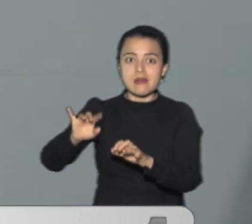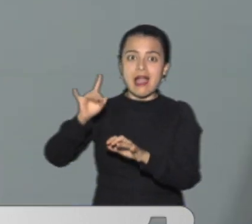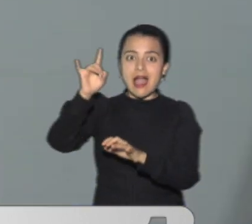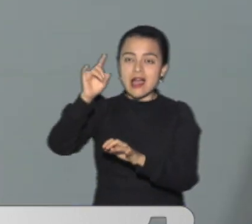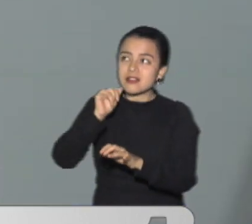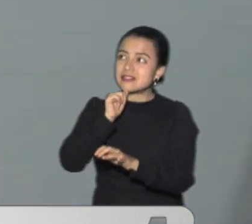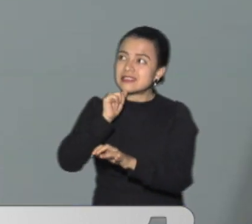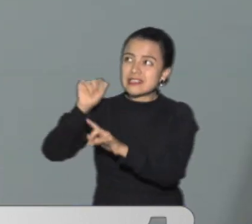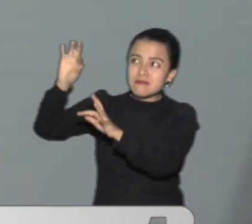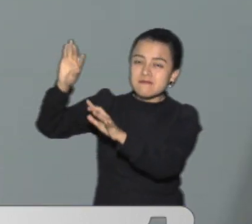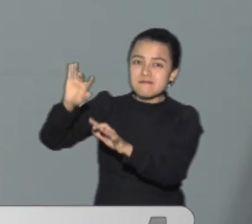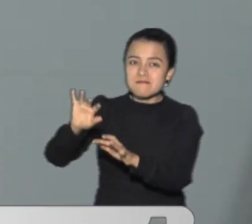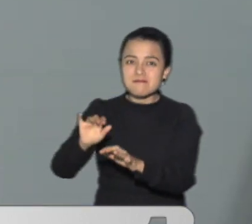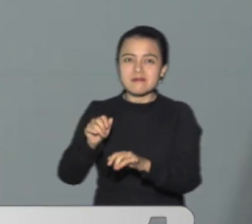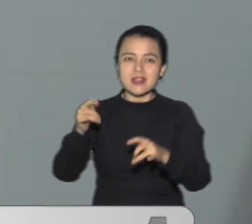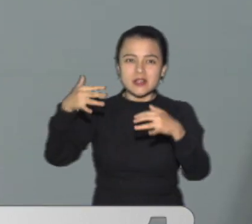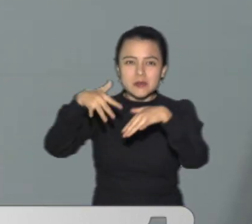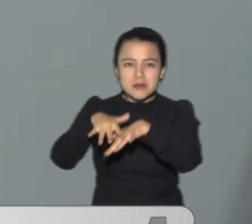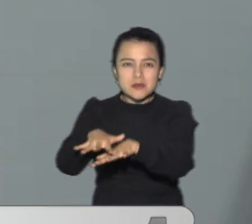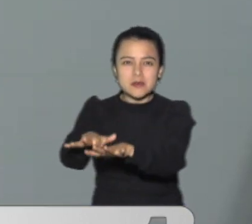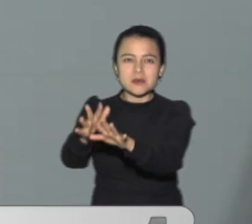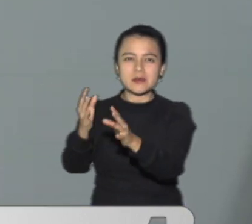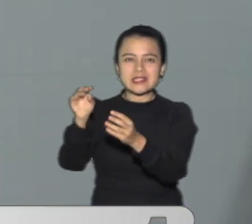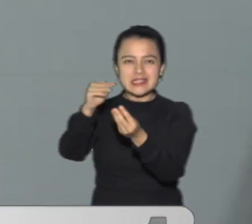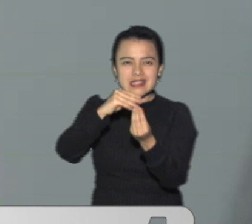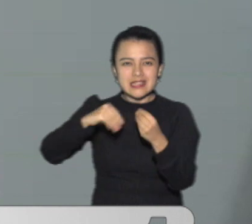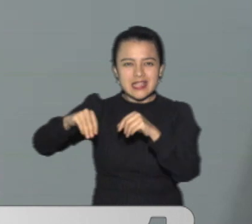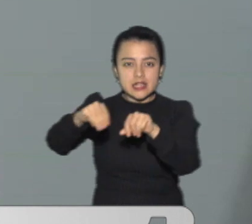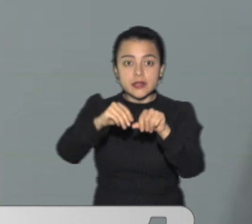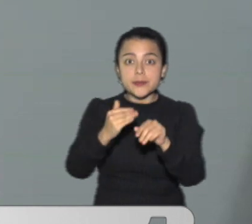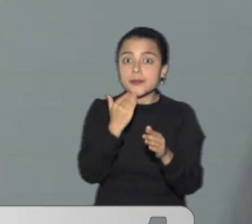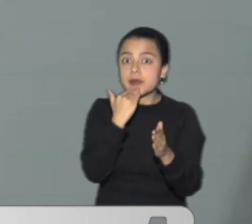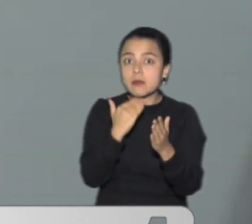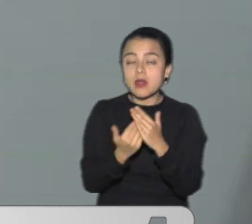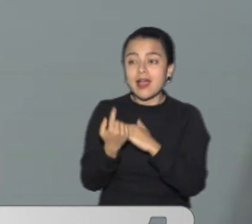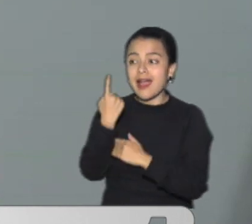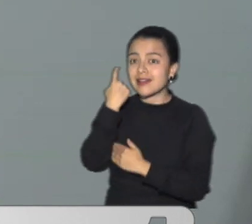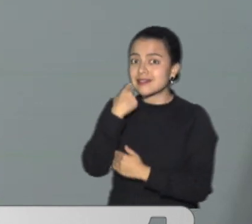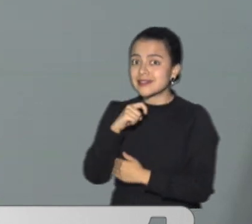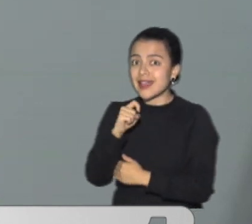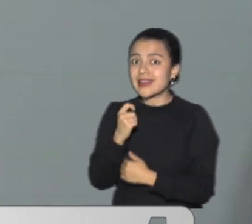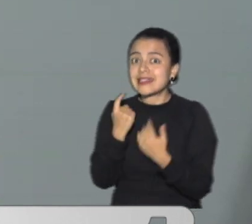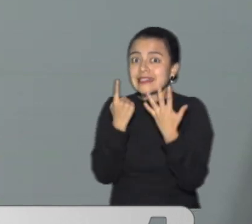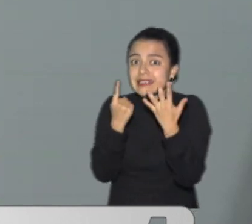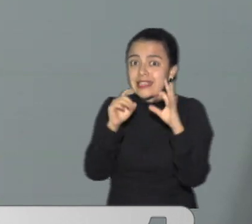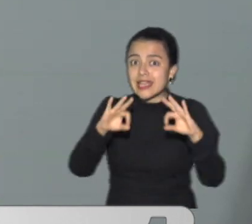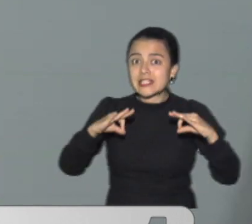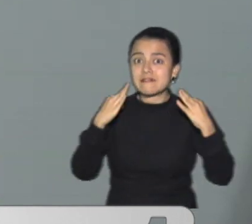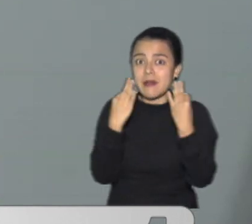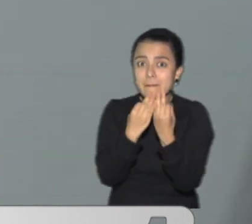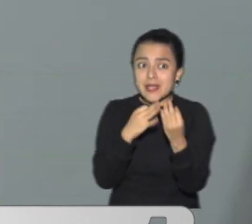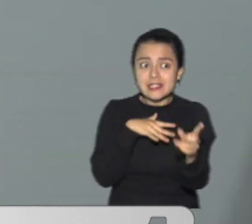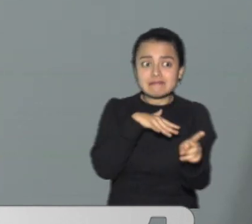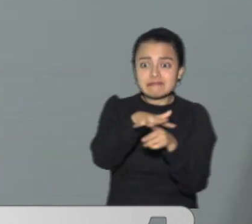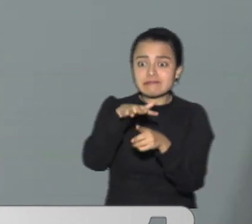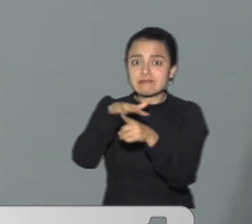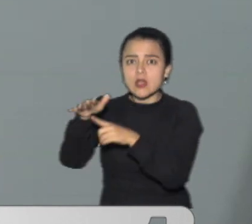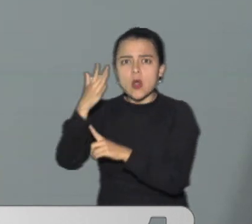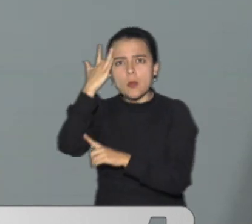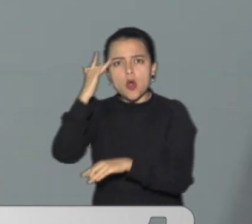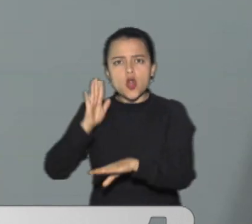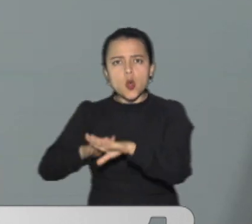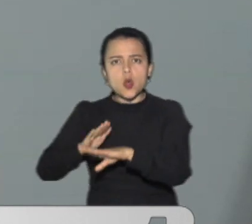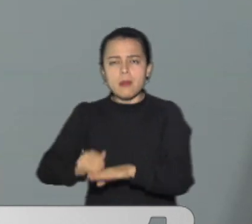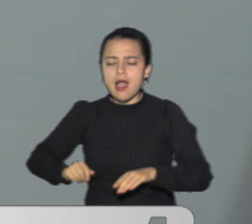departamento. En el desbordamiento ayer del río Bitaco, donde 6 familias fueron afectadas por